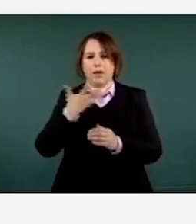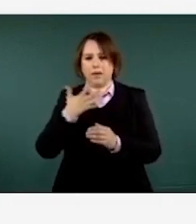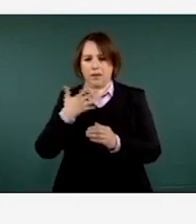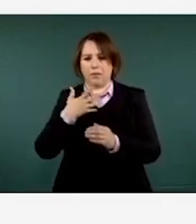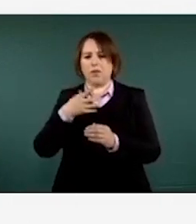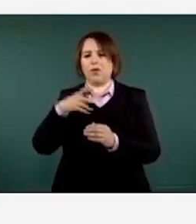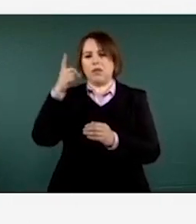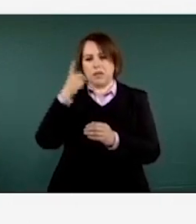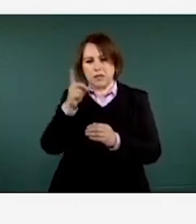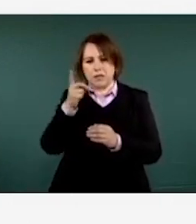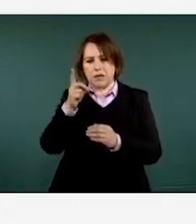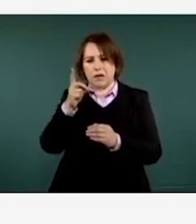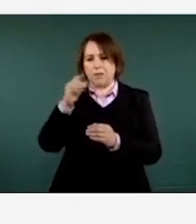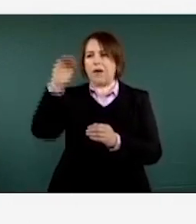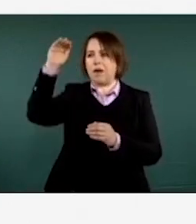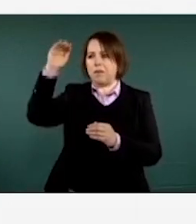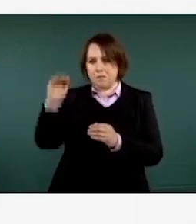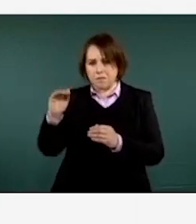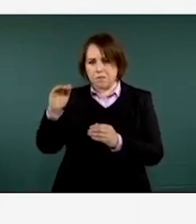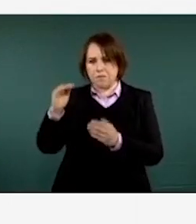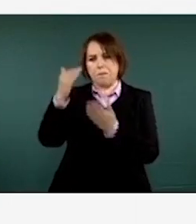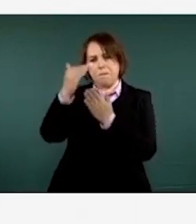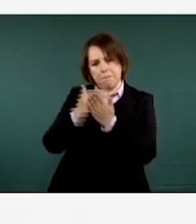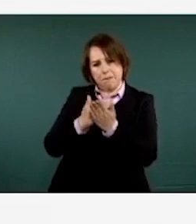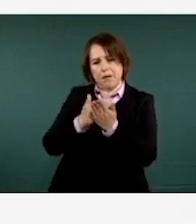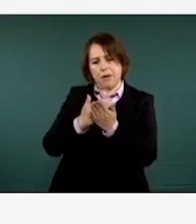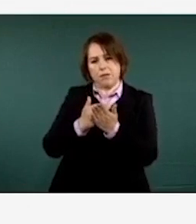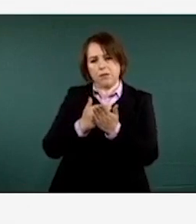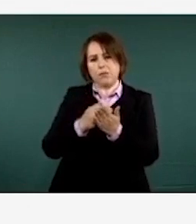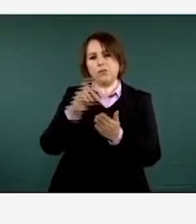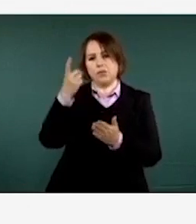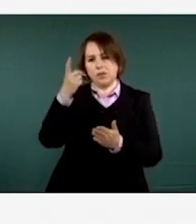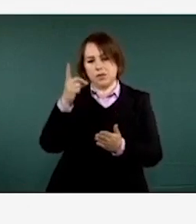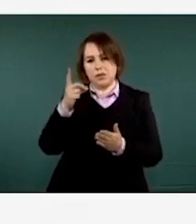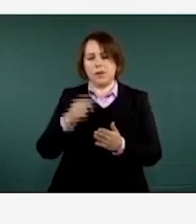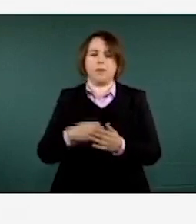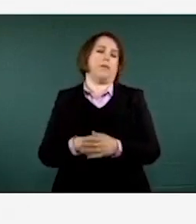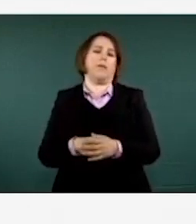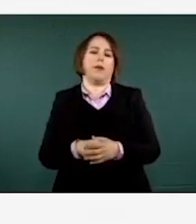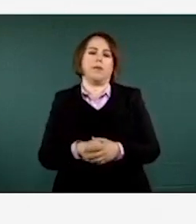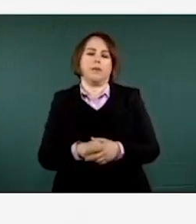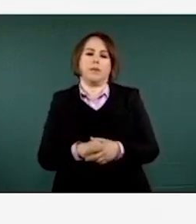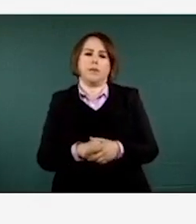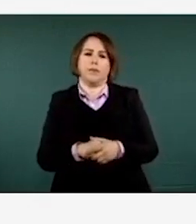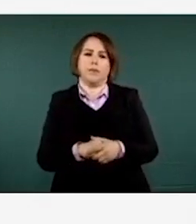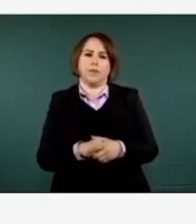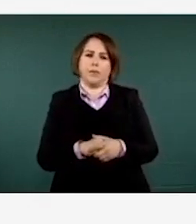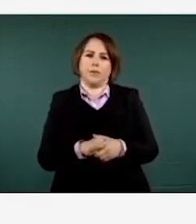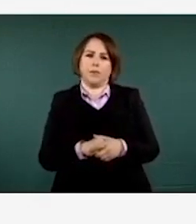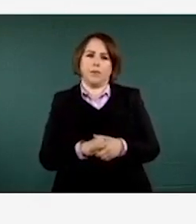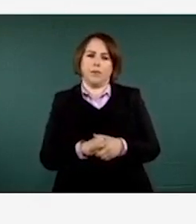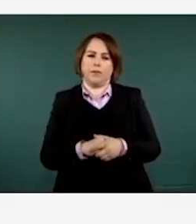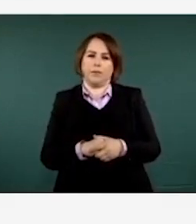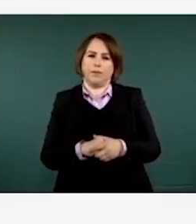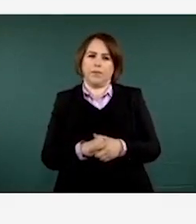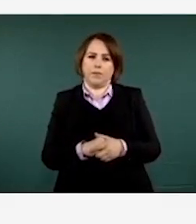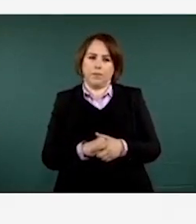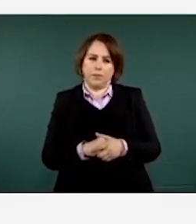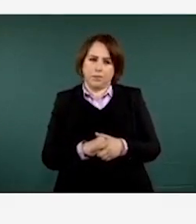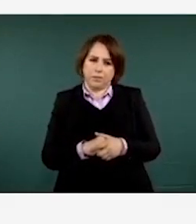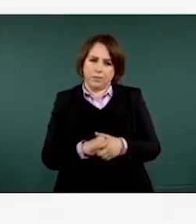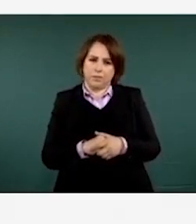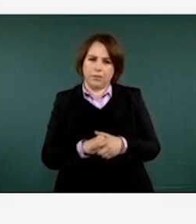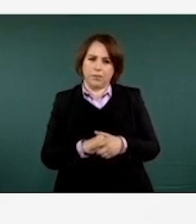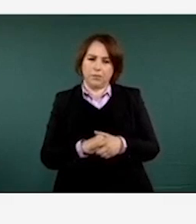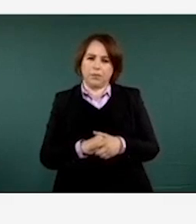Lanford para ofrecer avances y detalles sobre el proceso de investigación sobre la masacre de la familia Levarón. El Ejecutivo Federal también indicó